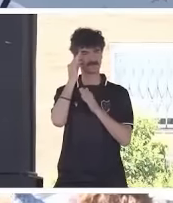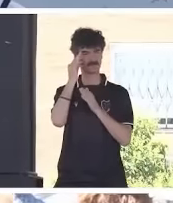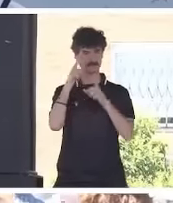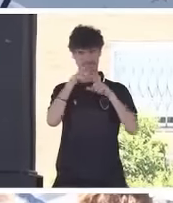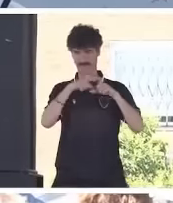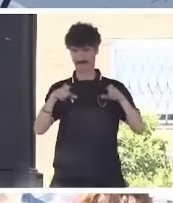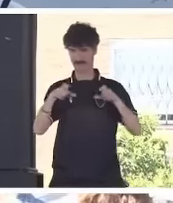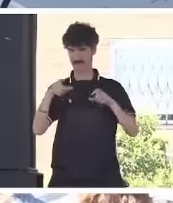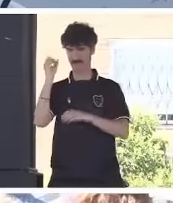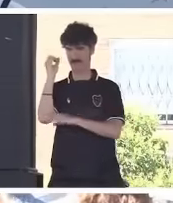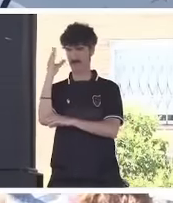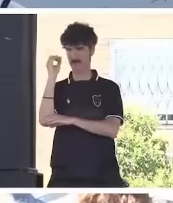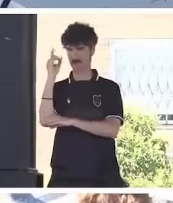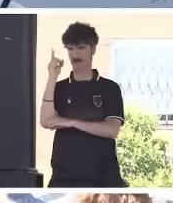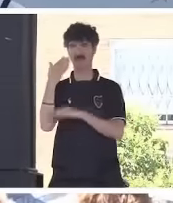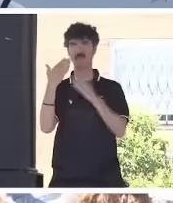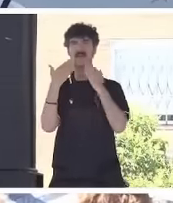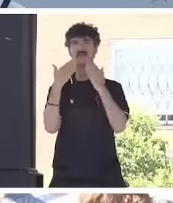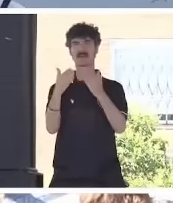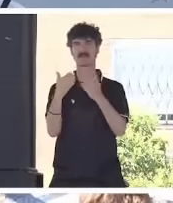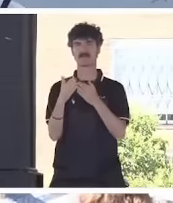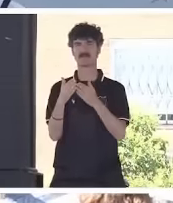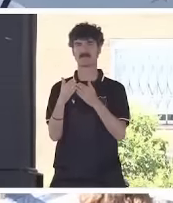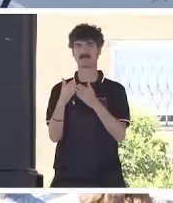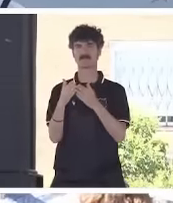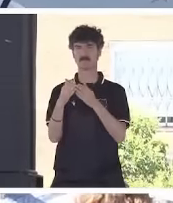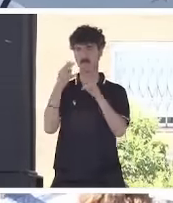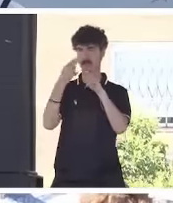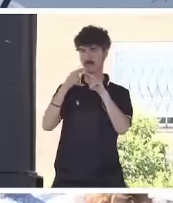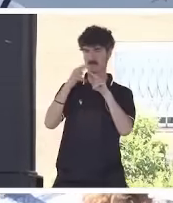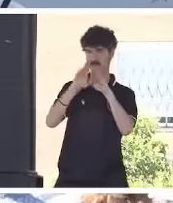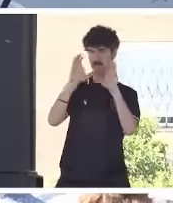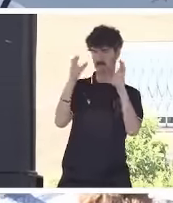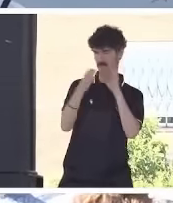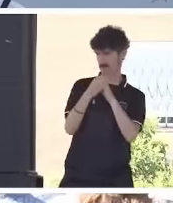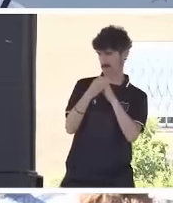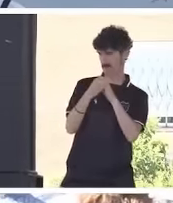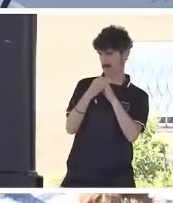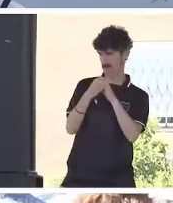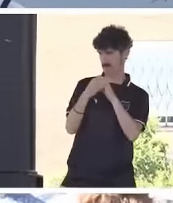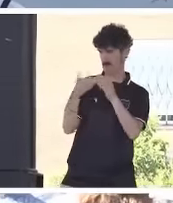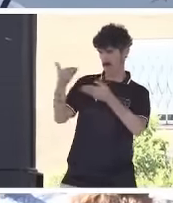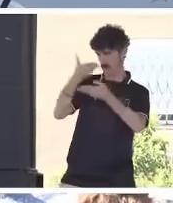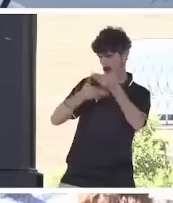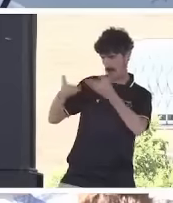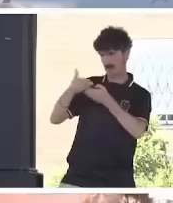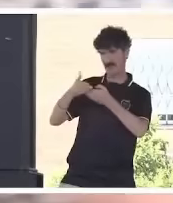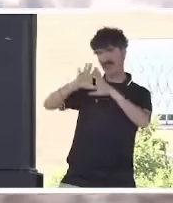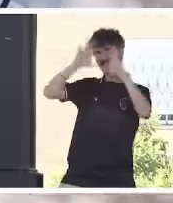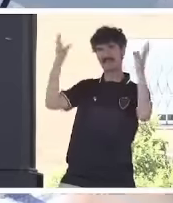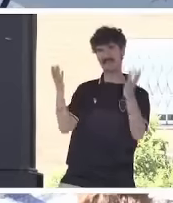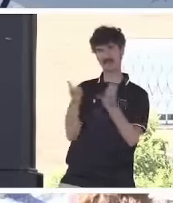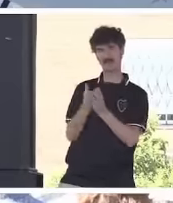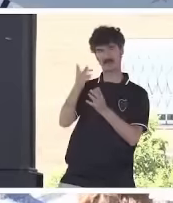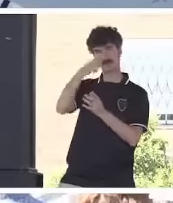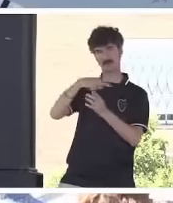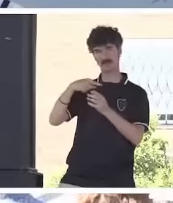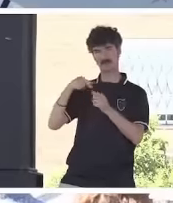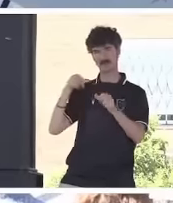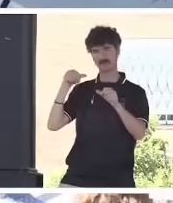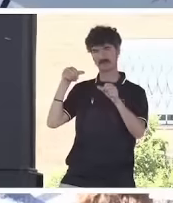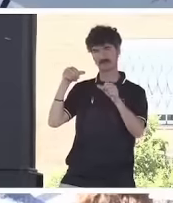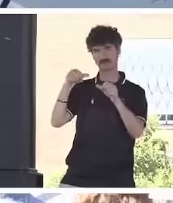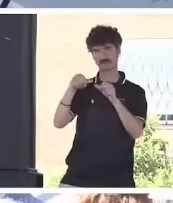Y también quería darles las gracias a las fuerzas políticas hermanas internacionales que en todos estos días nos han